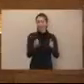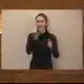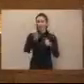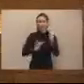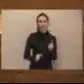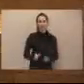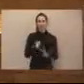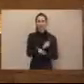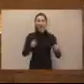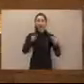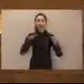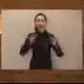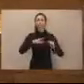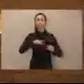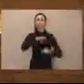plantillas de empleados públicos.